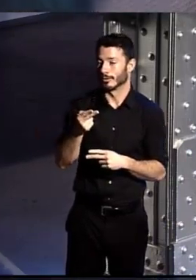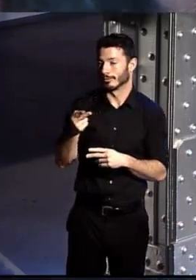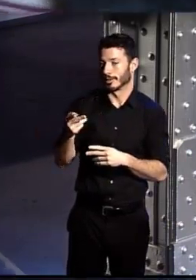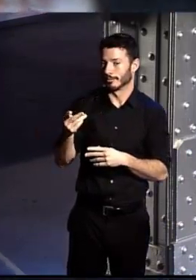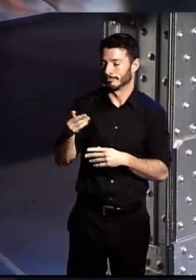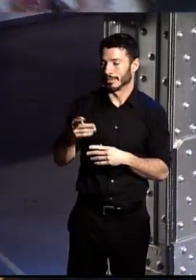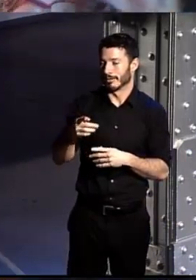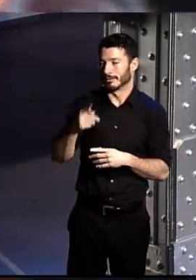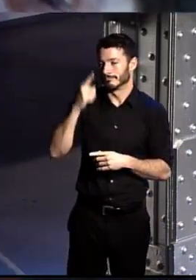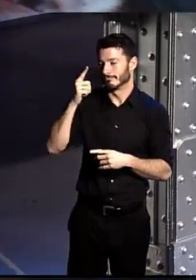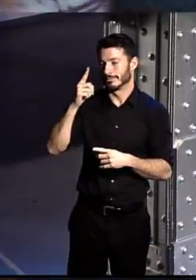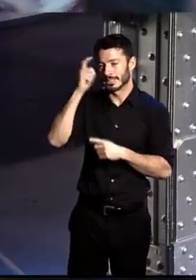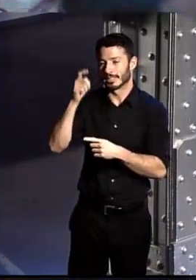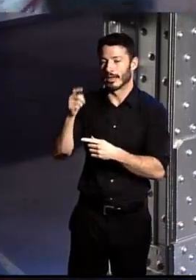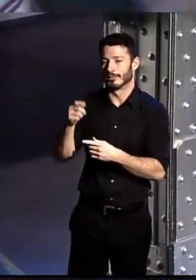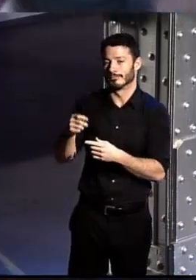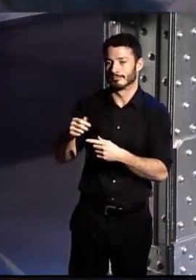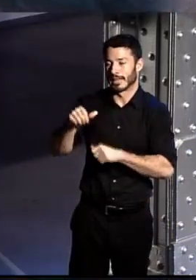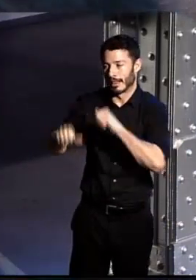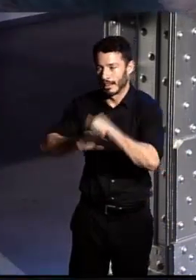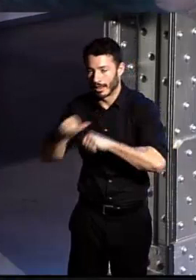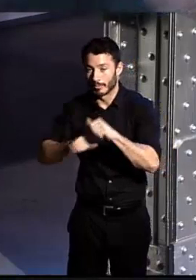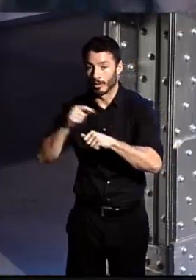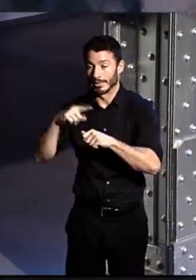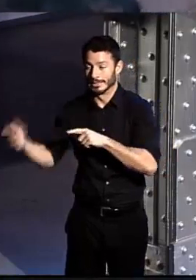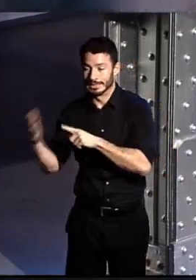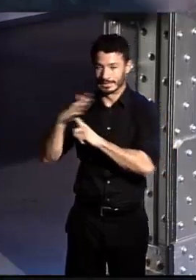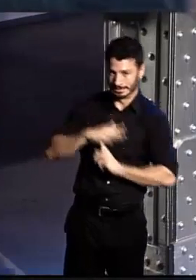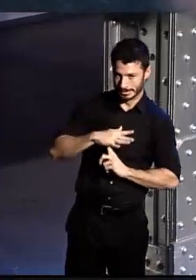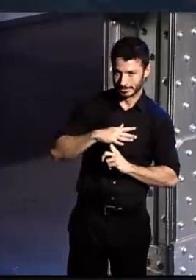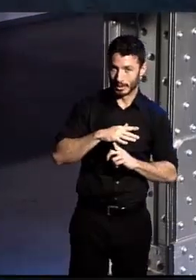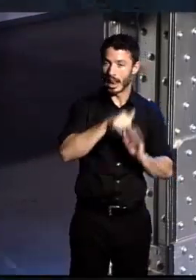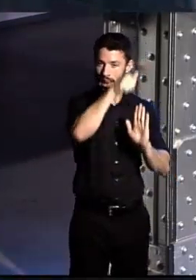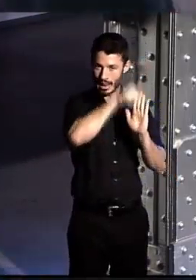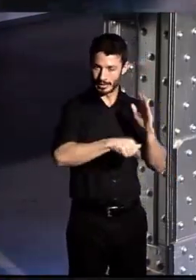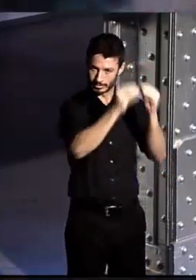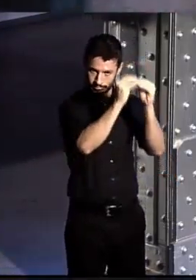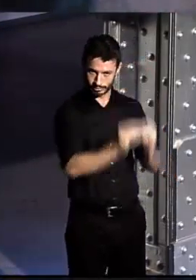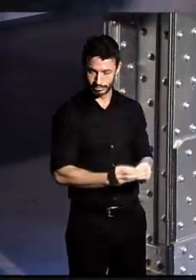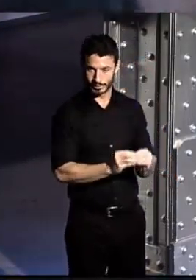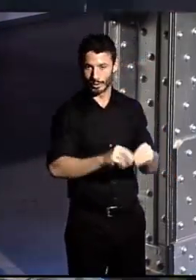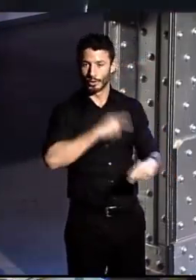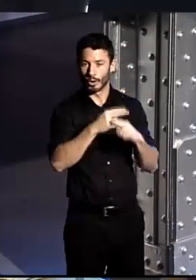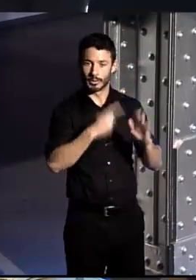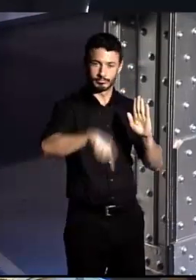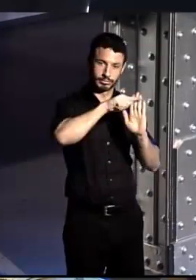decía él, y que, sin embargo, le habían despreciado. A los 26 años. A los 26 años, sí. Criatura.